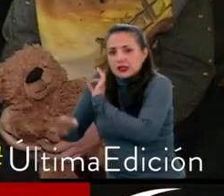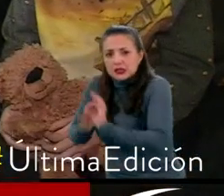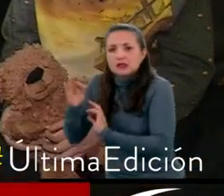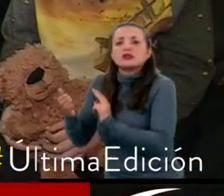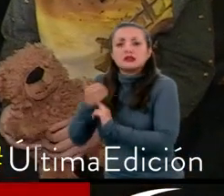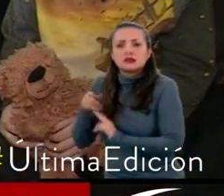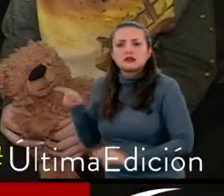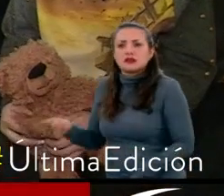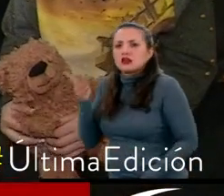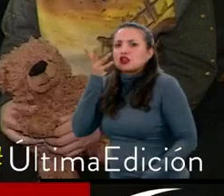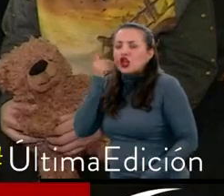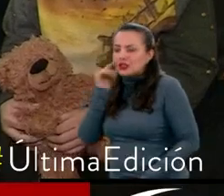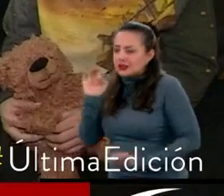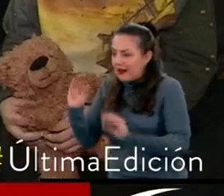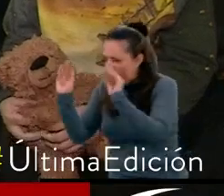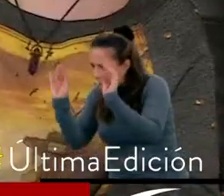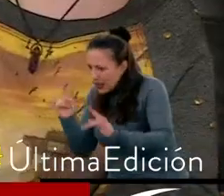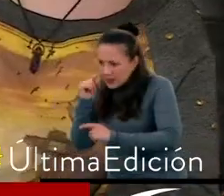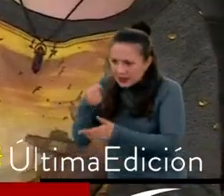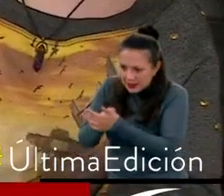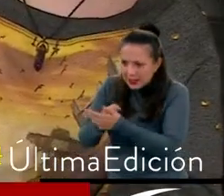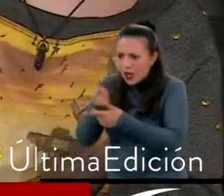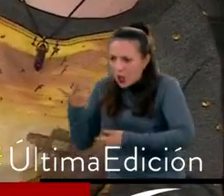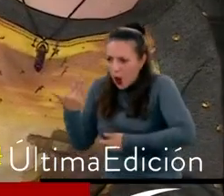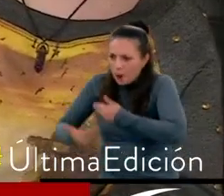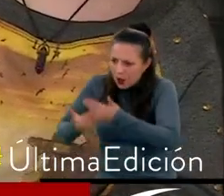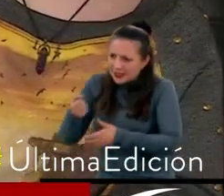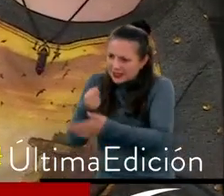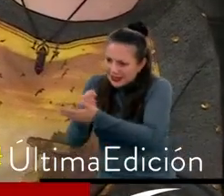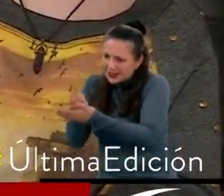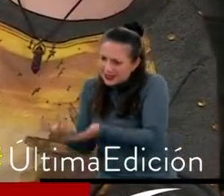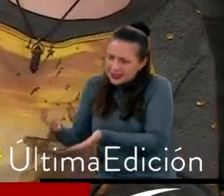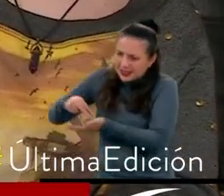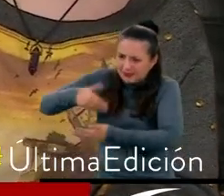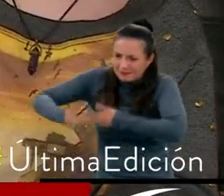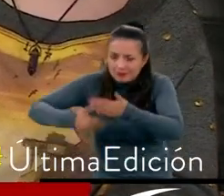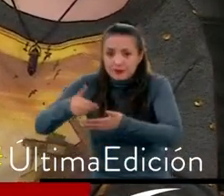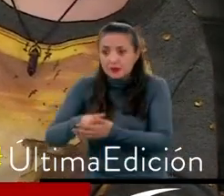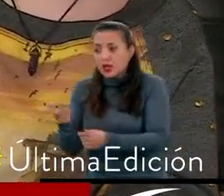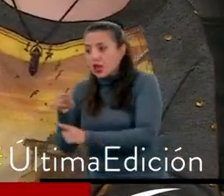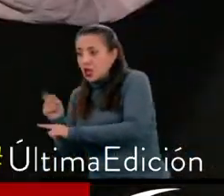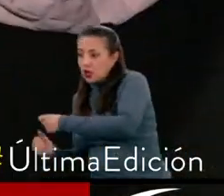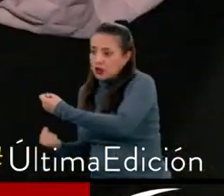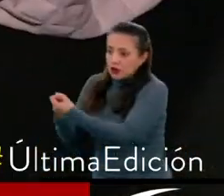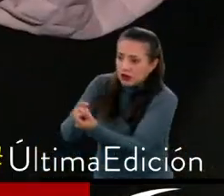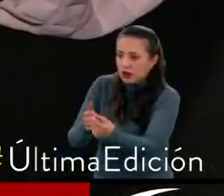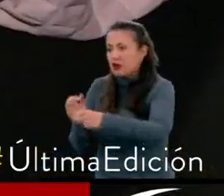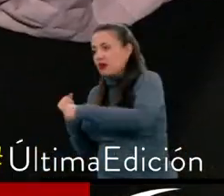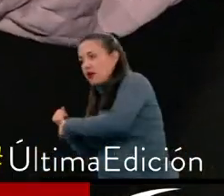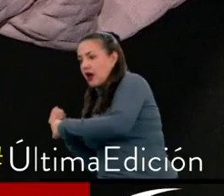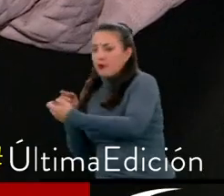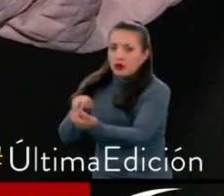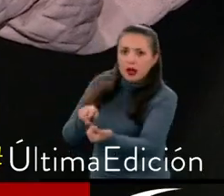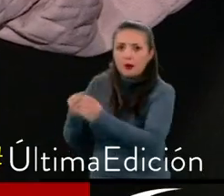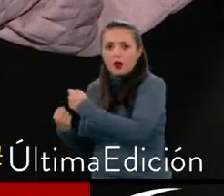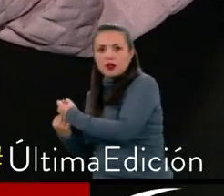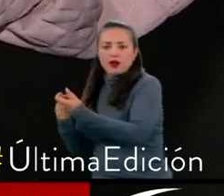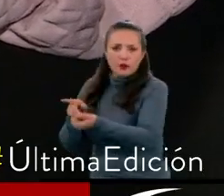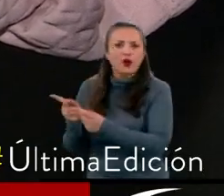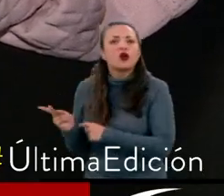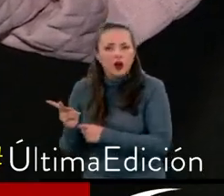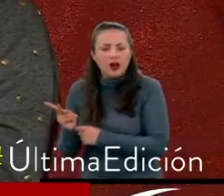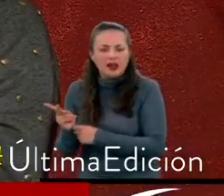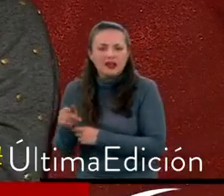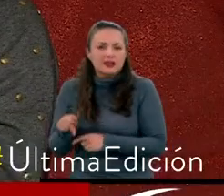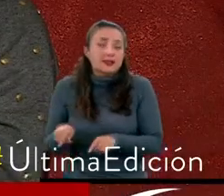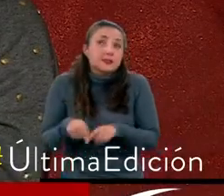para mantenerlas en pie y hacer más ameno el camino. La fuerza de la una es prácticamente el bastón de la otra. Es una prueba